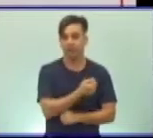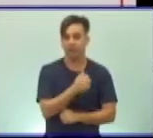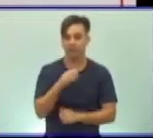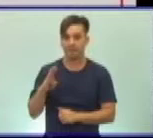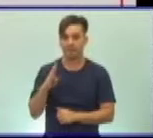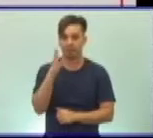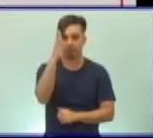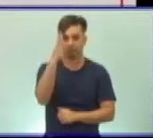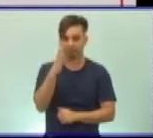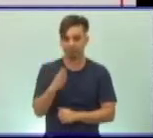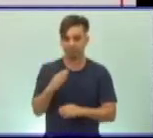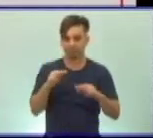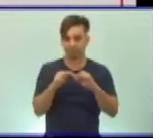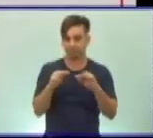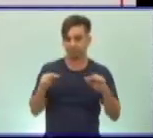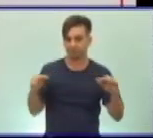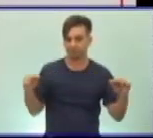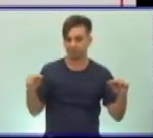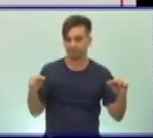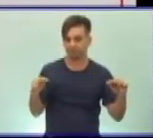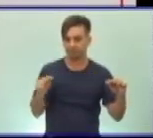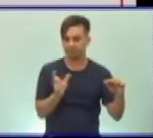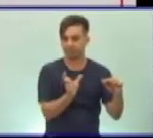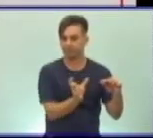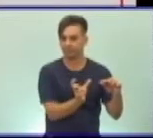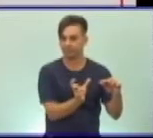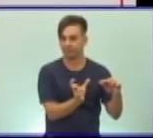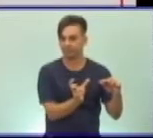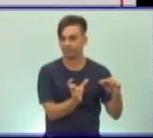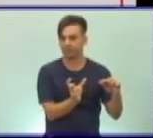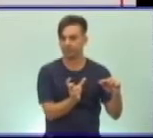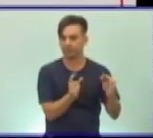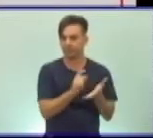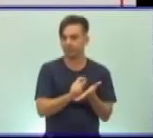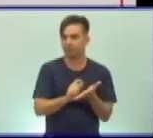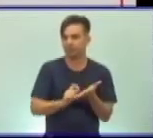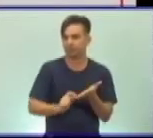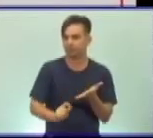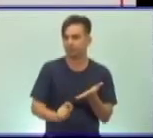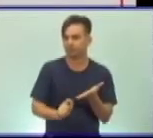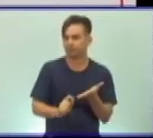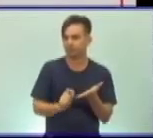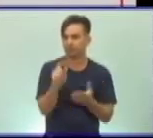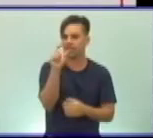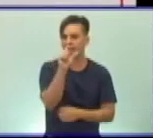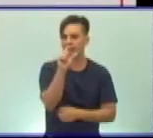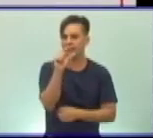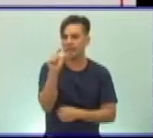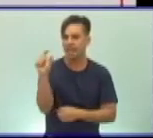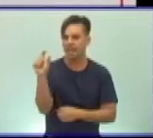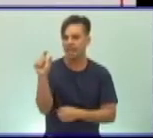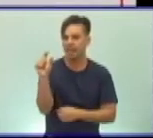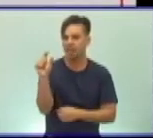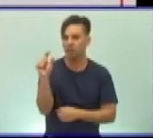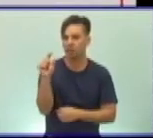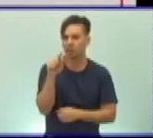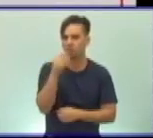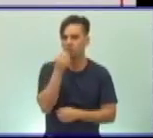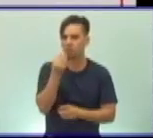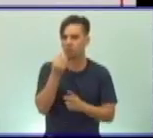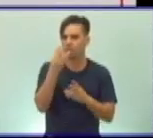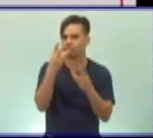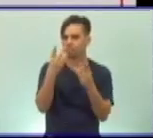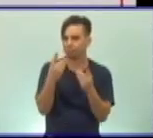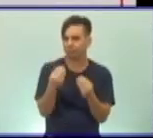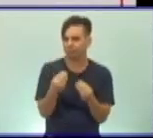datos. Y entonces vamos a recordar cuál es la ecuación que nos permite calcular el